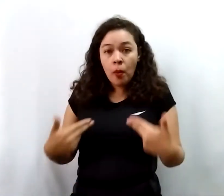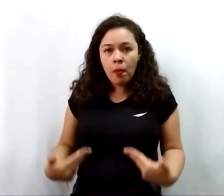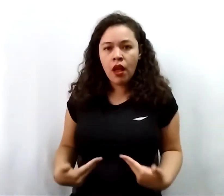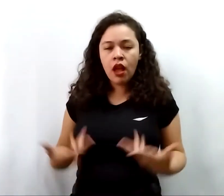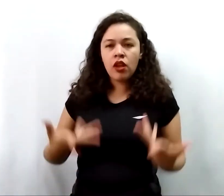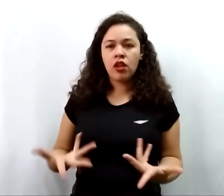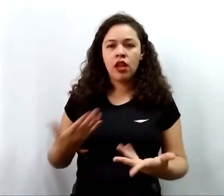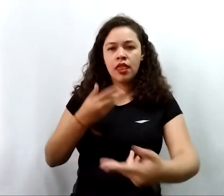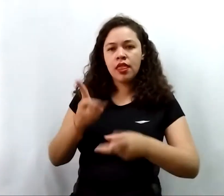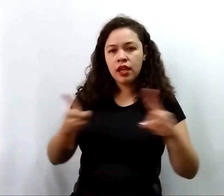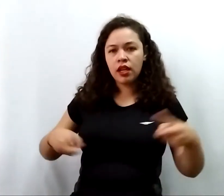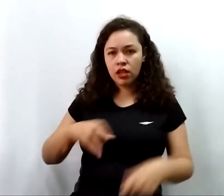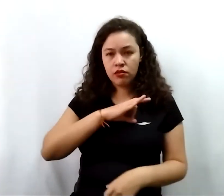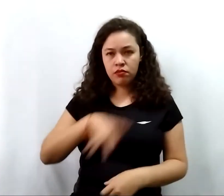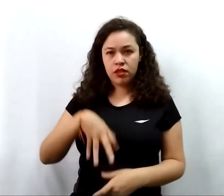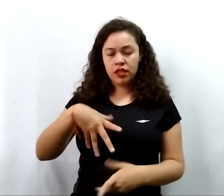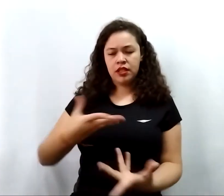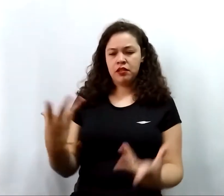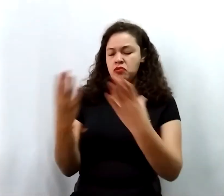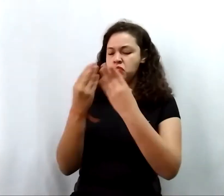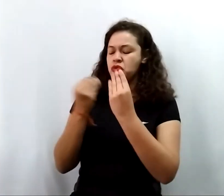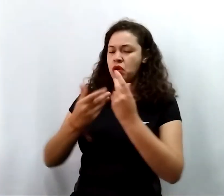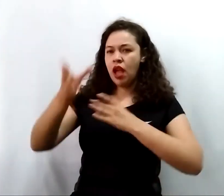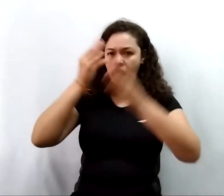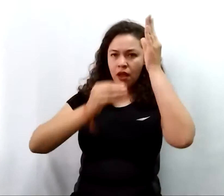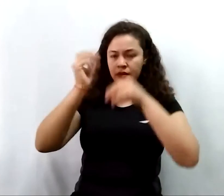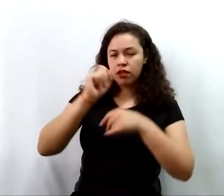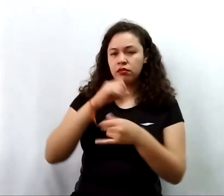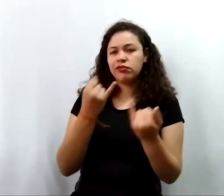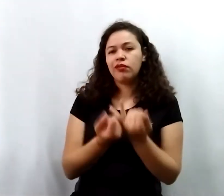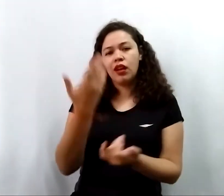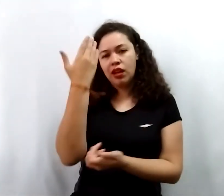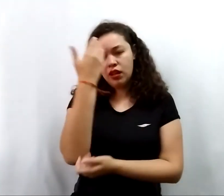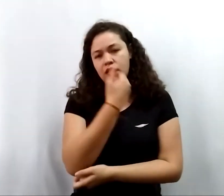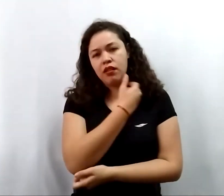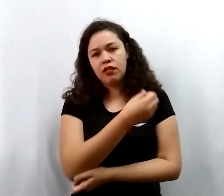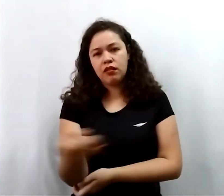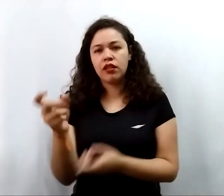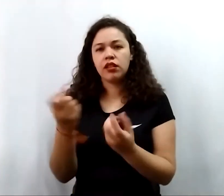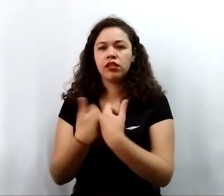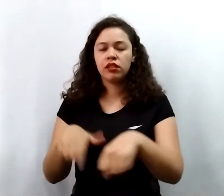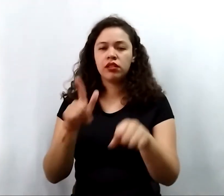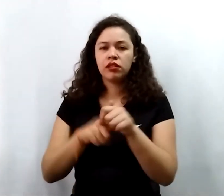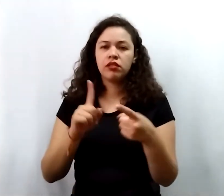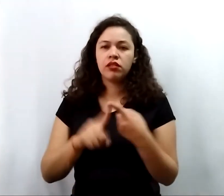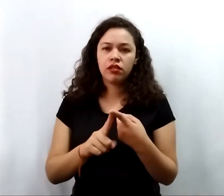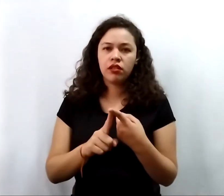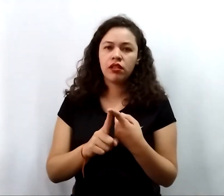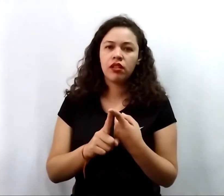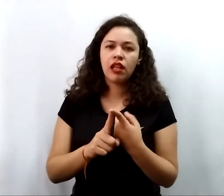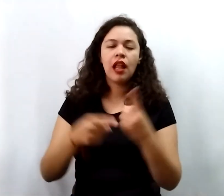puede desarrollar y capacitarse, como todas estas habilidades sociales, como la